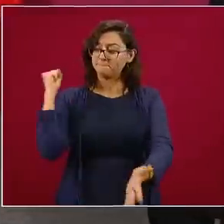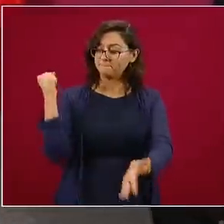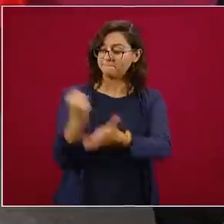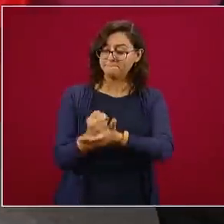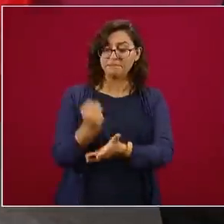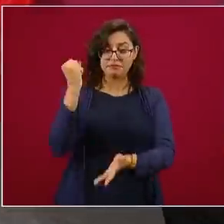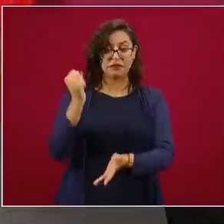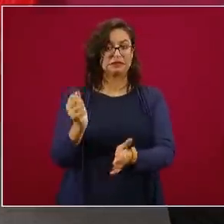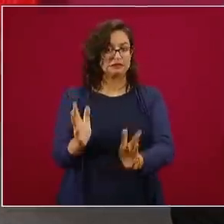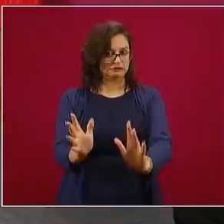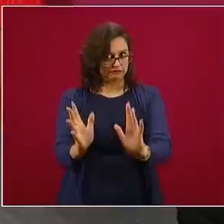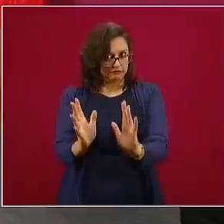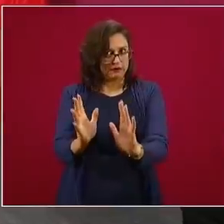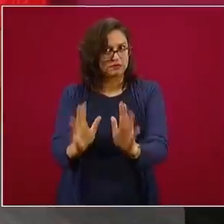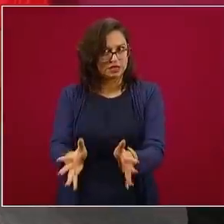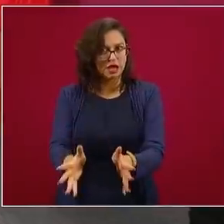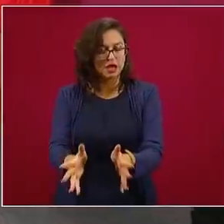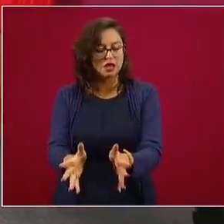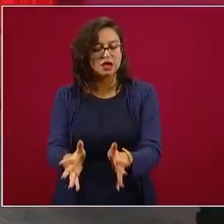autorizada,